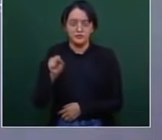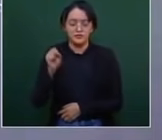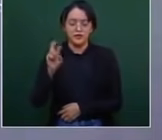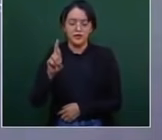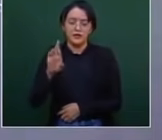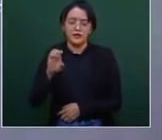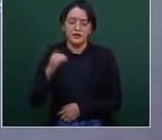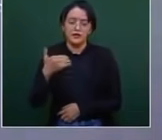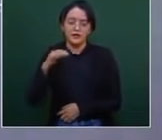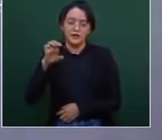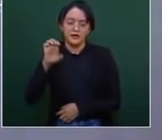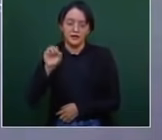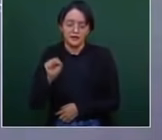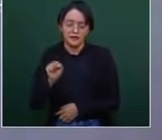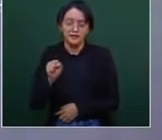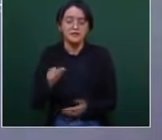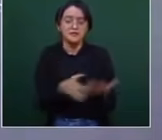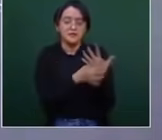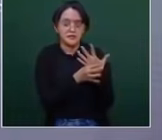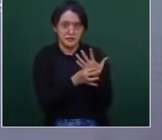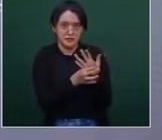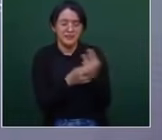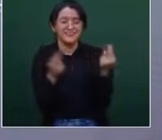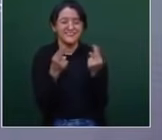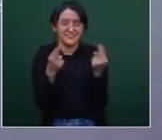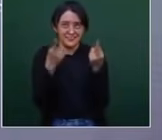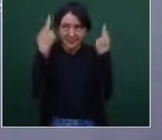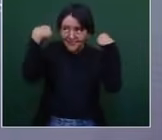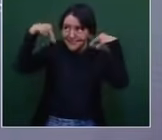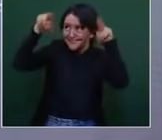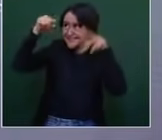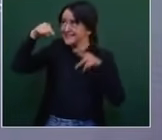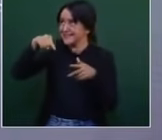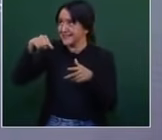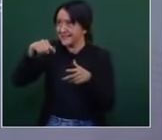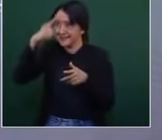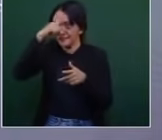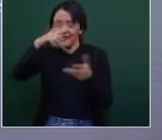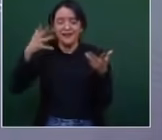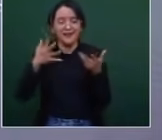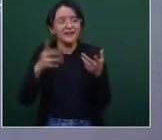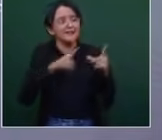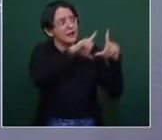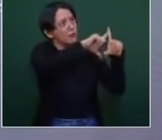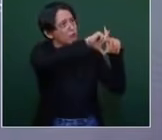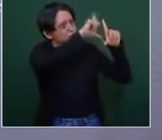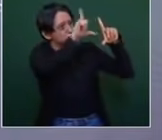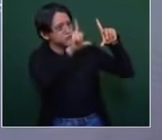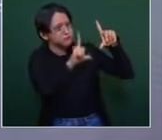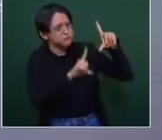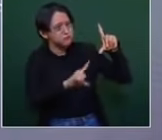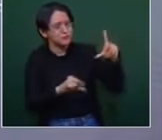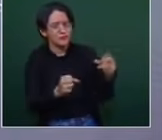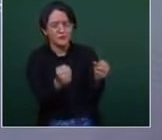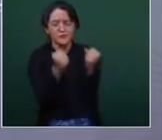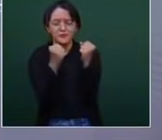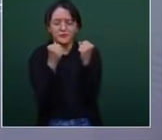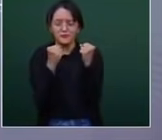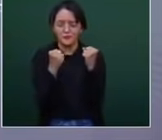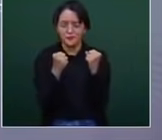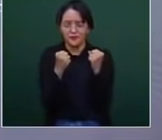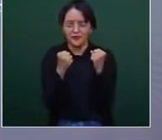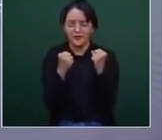México, según su concepción, para construir un Estado nacional, se llevó a cabo